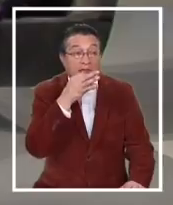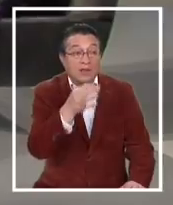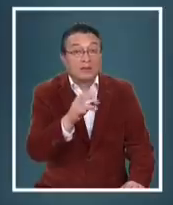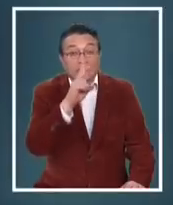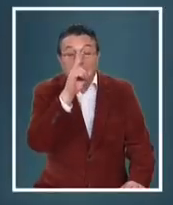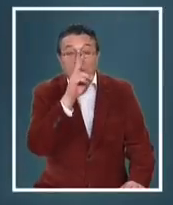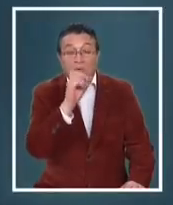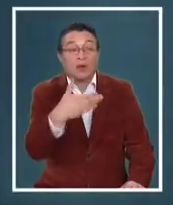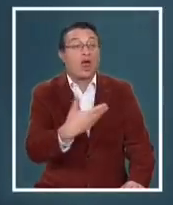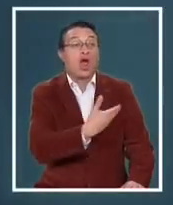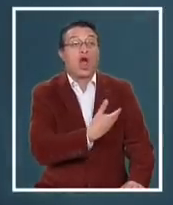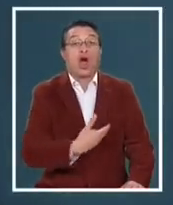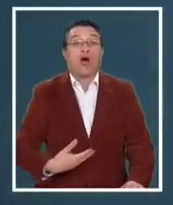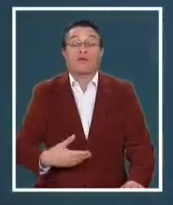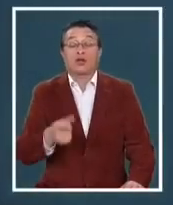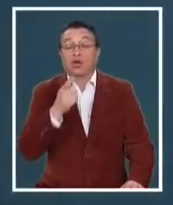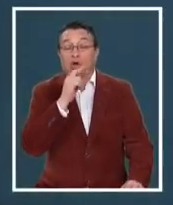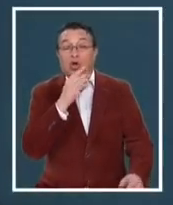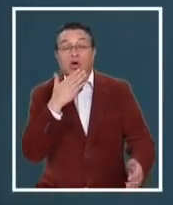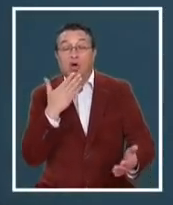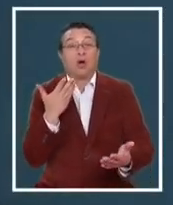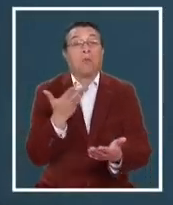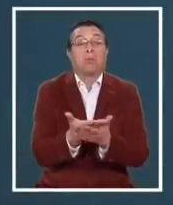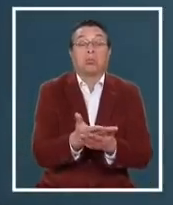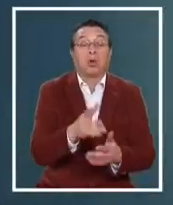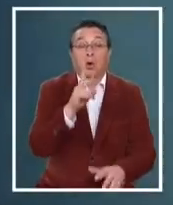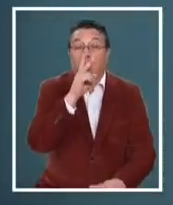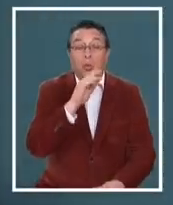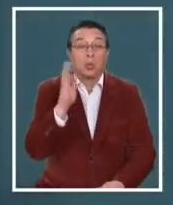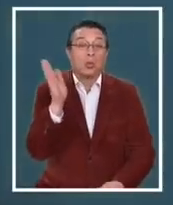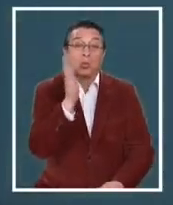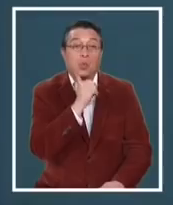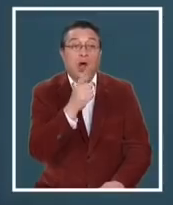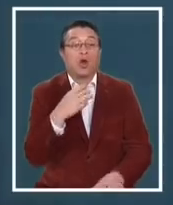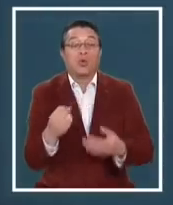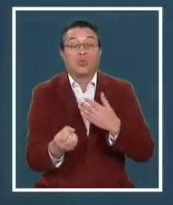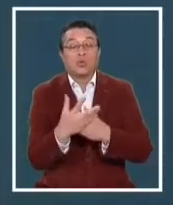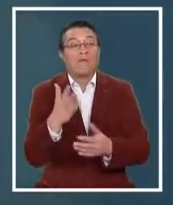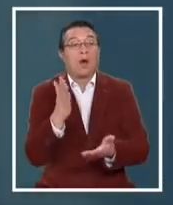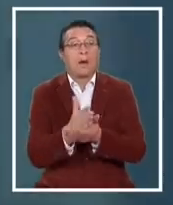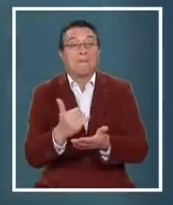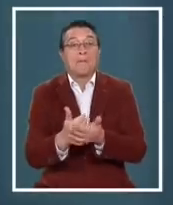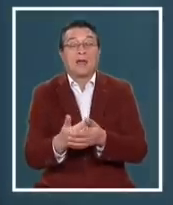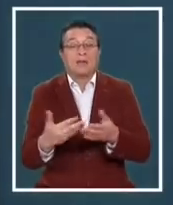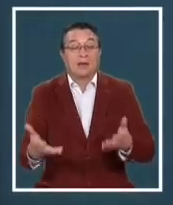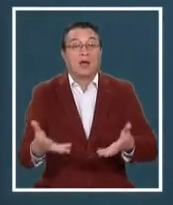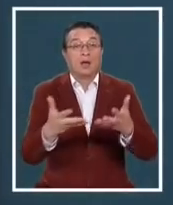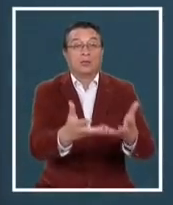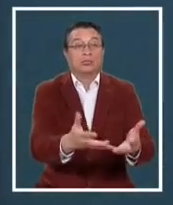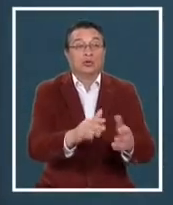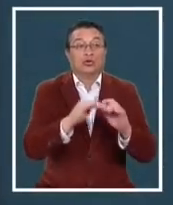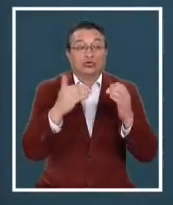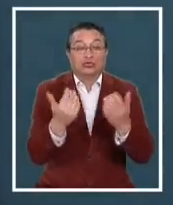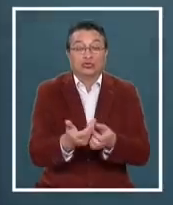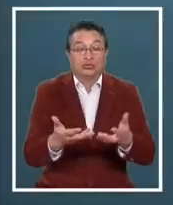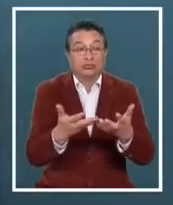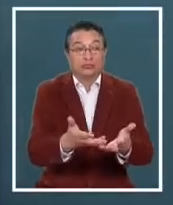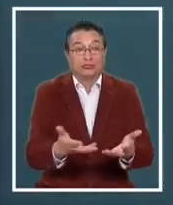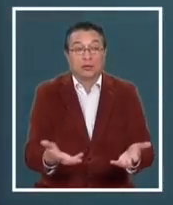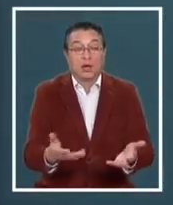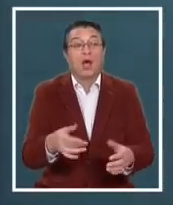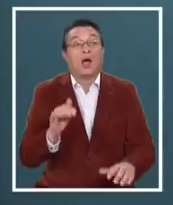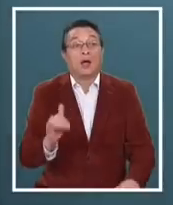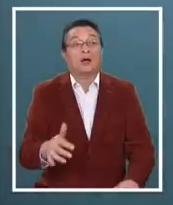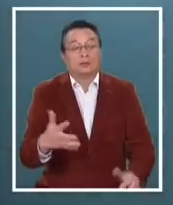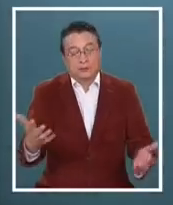como que el gobierno no hubiese puesto sobre la mesa una nueva, un nuevo paquete de medidas reforzadas de la red de protección. Claro, o